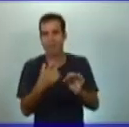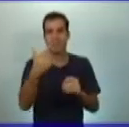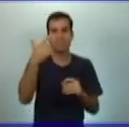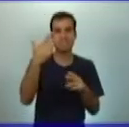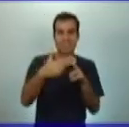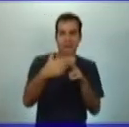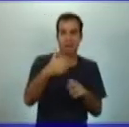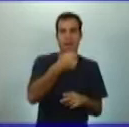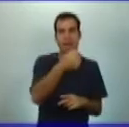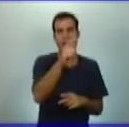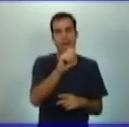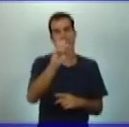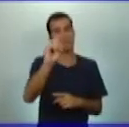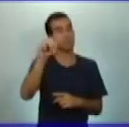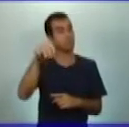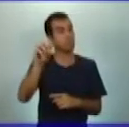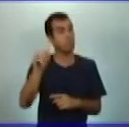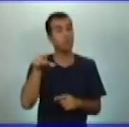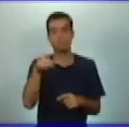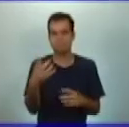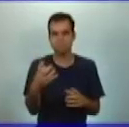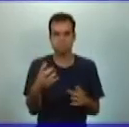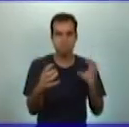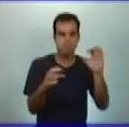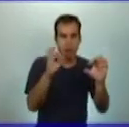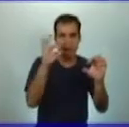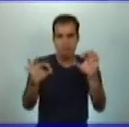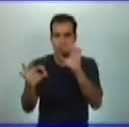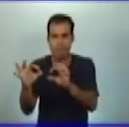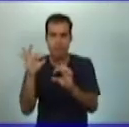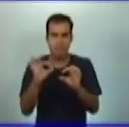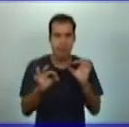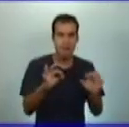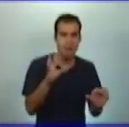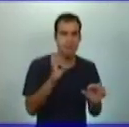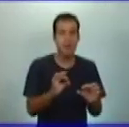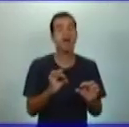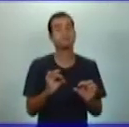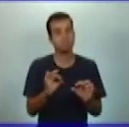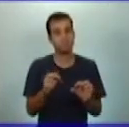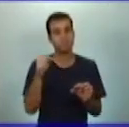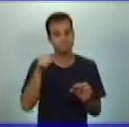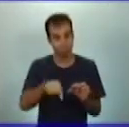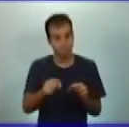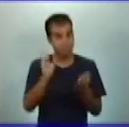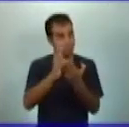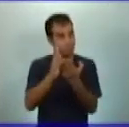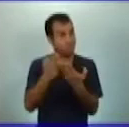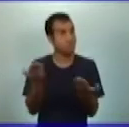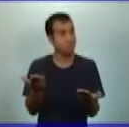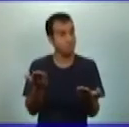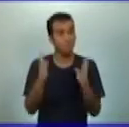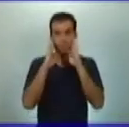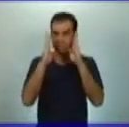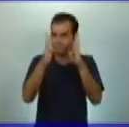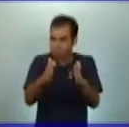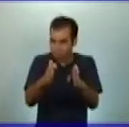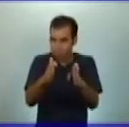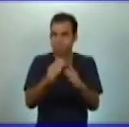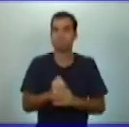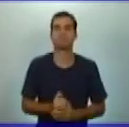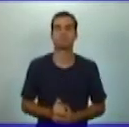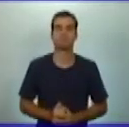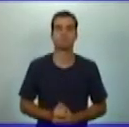ustedes conocen, se agrupan formando moléculas. Es por eso que en este encuentro vamos a dedicarnos fundamentalmente